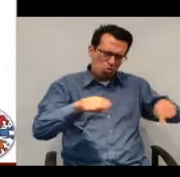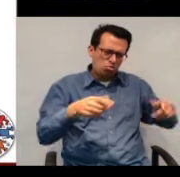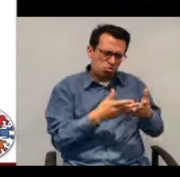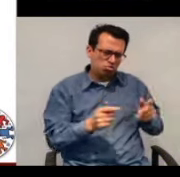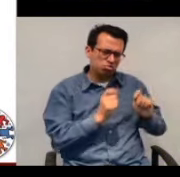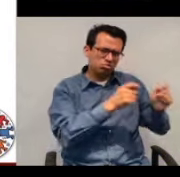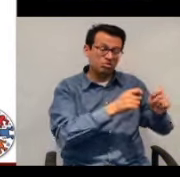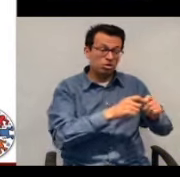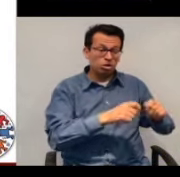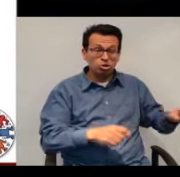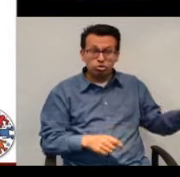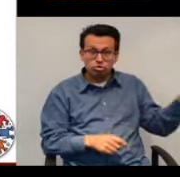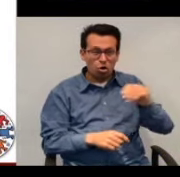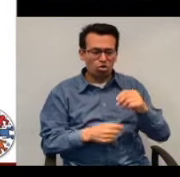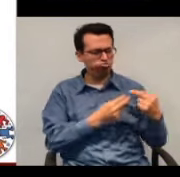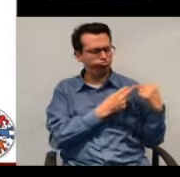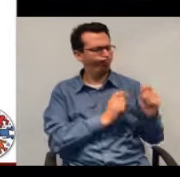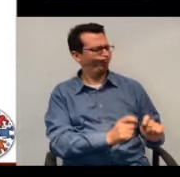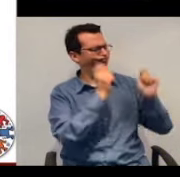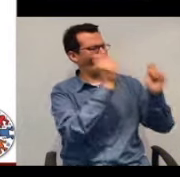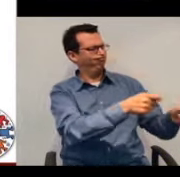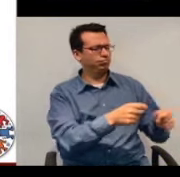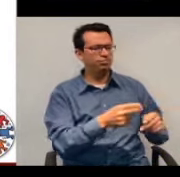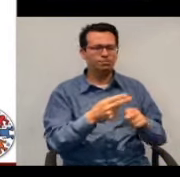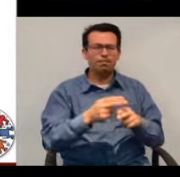como muchas veces sucede.